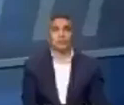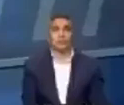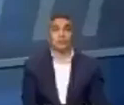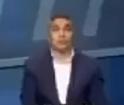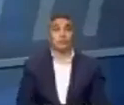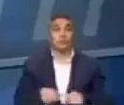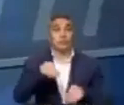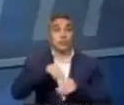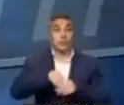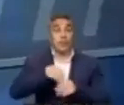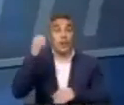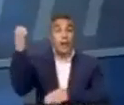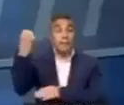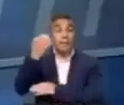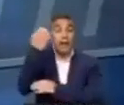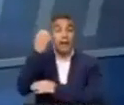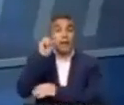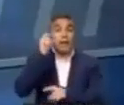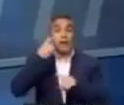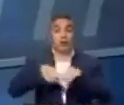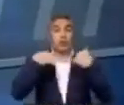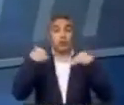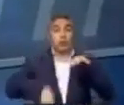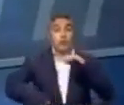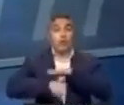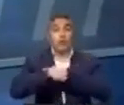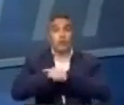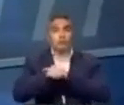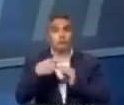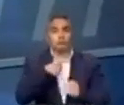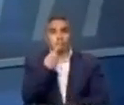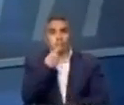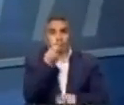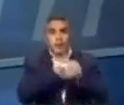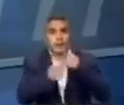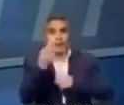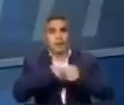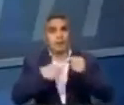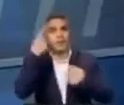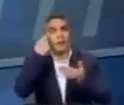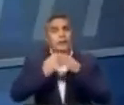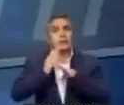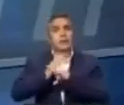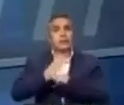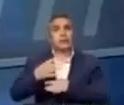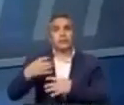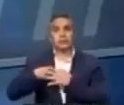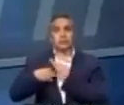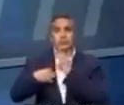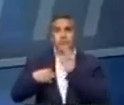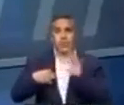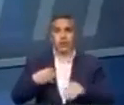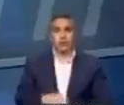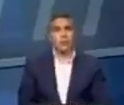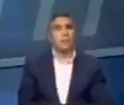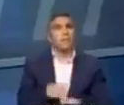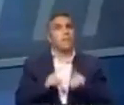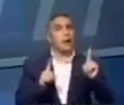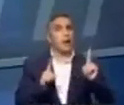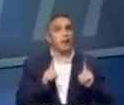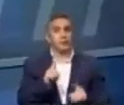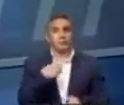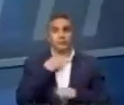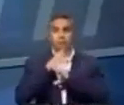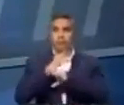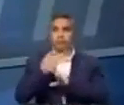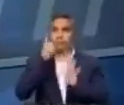y durante esta emergencia un exfutbolista ofertaba medicamentos para contrarrestar el cómic 19 sin embargo él se